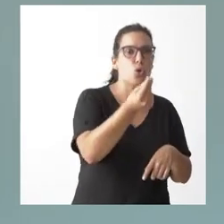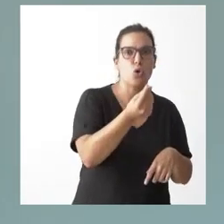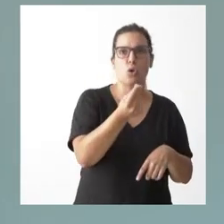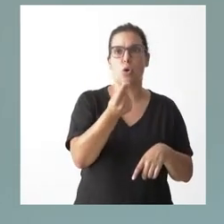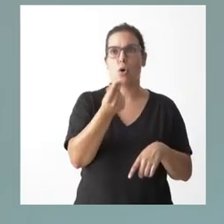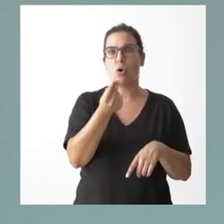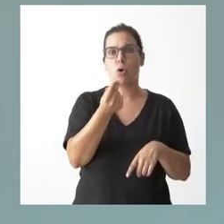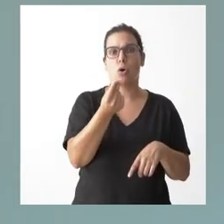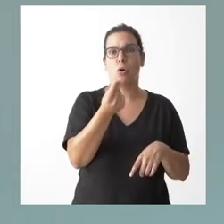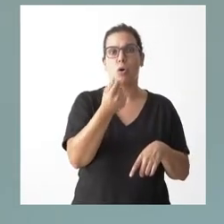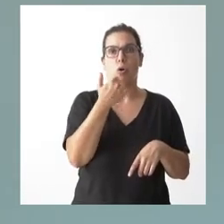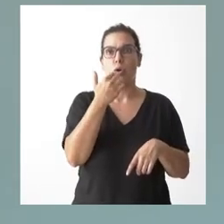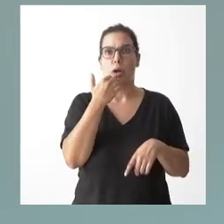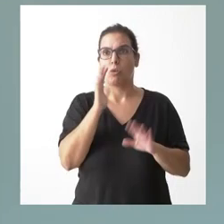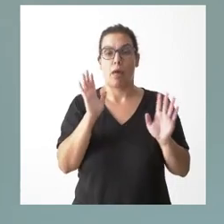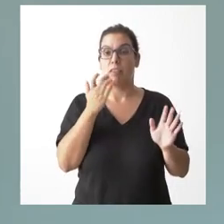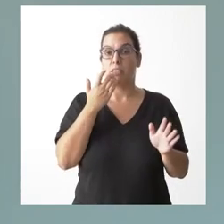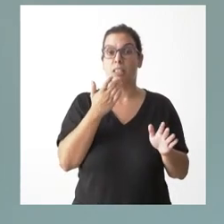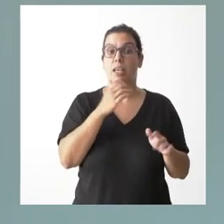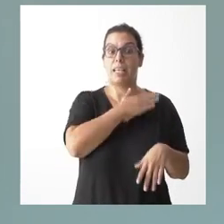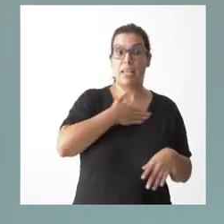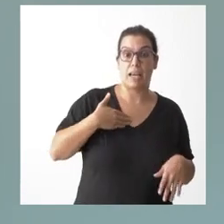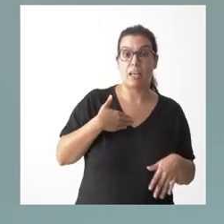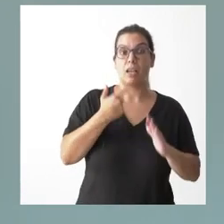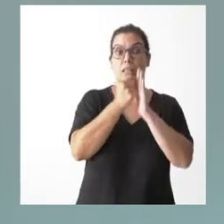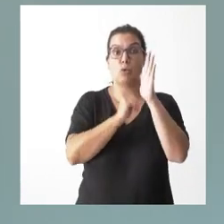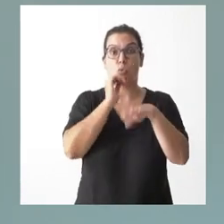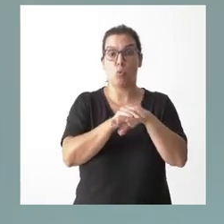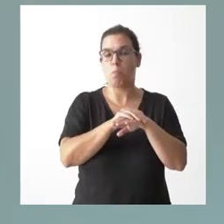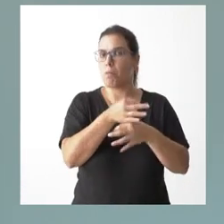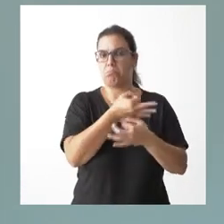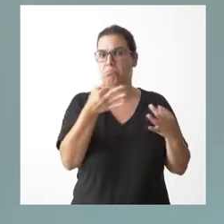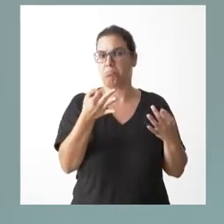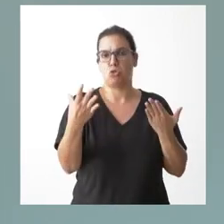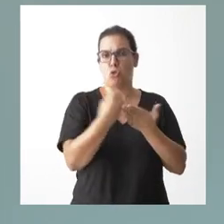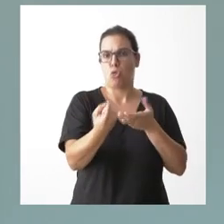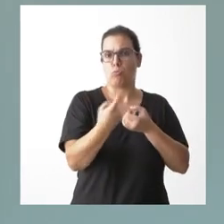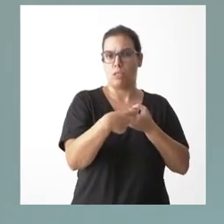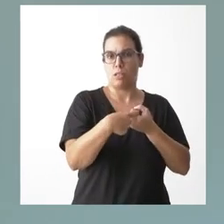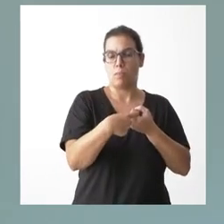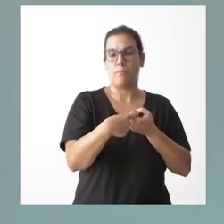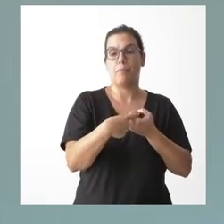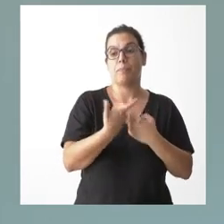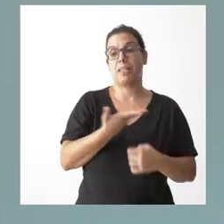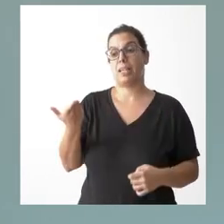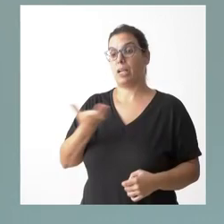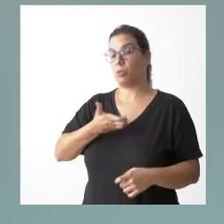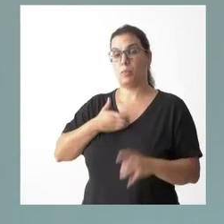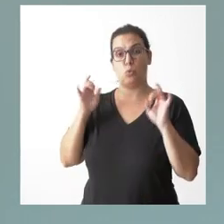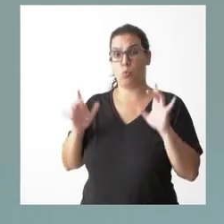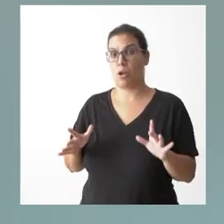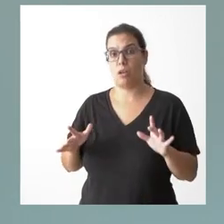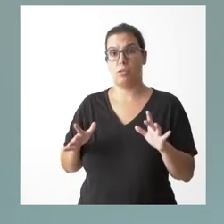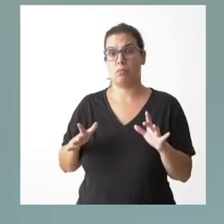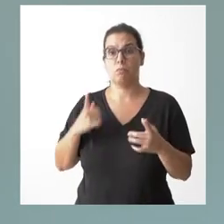querido y cumpliera requisitos. Eso para responder a su pregunta. Y en el caso de los ayuntamientos, igual. Hay